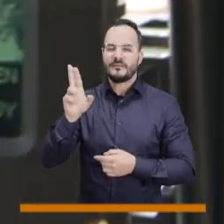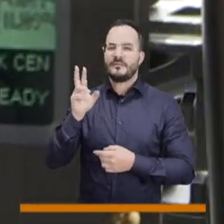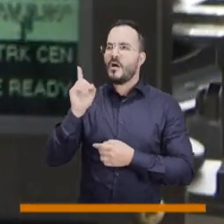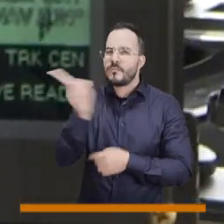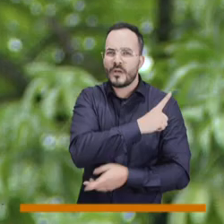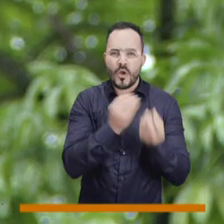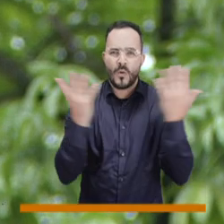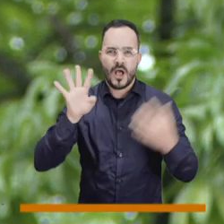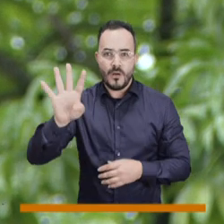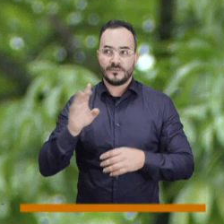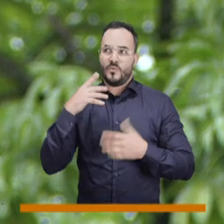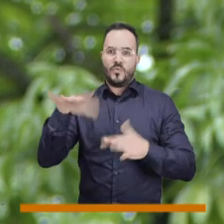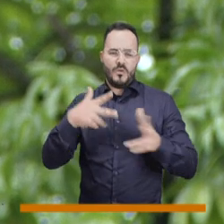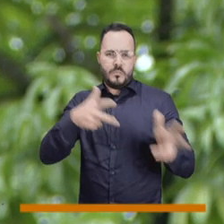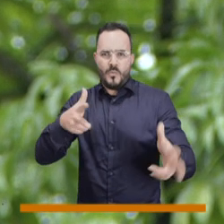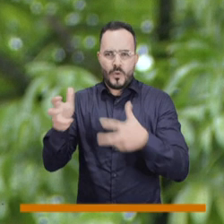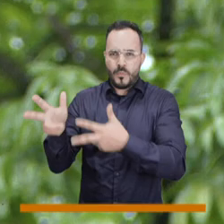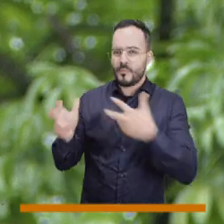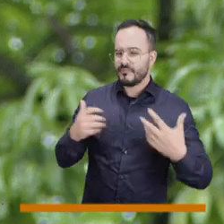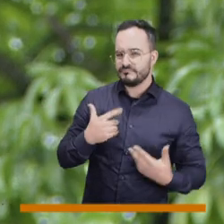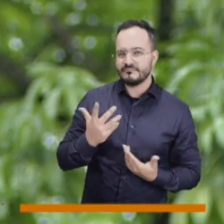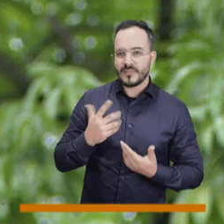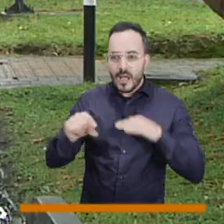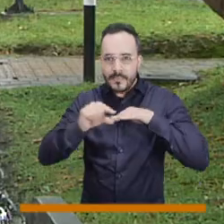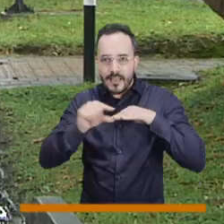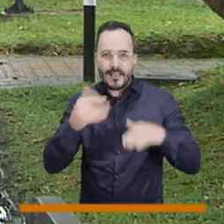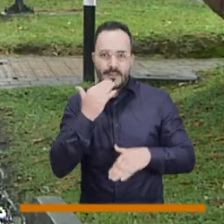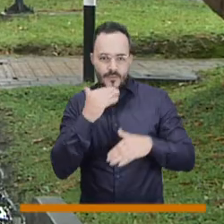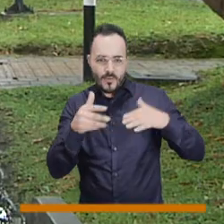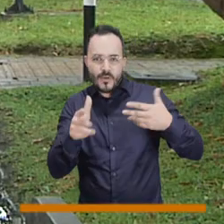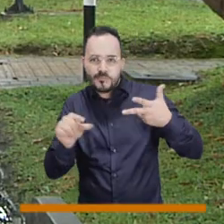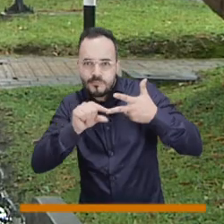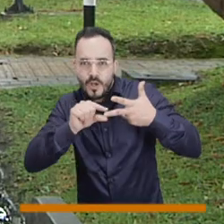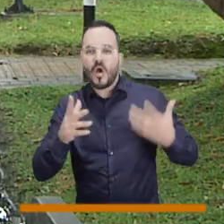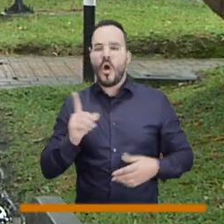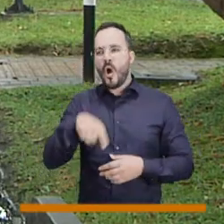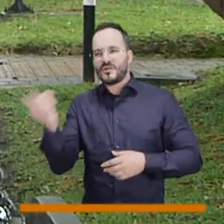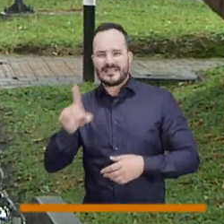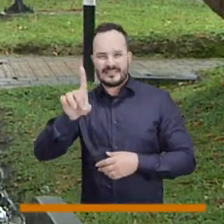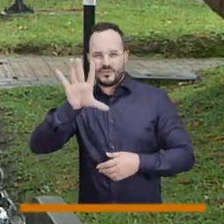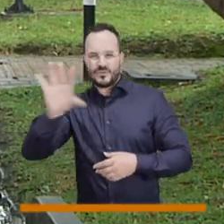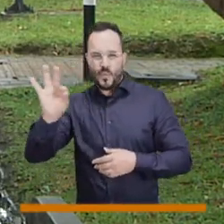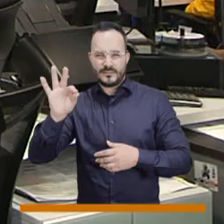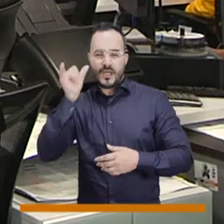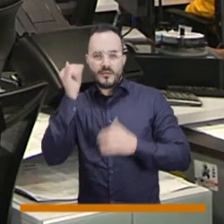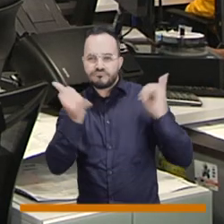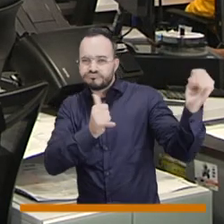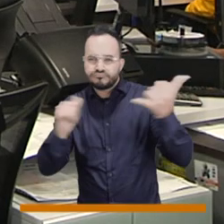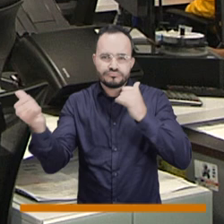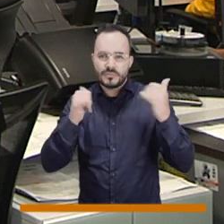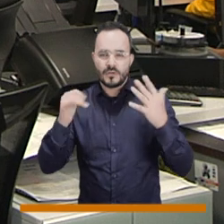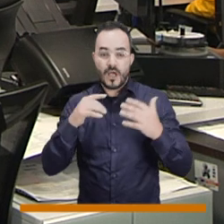es la que nos permite identificar las placas, y 170 cámaras de reconocimiento facial que están incluso